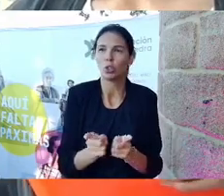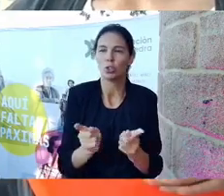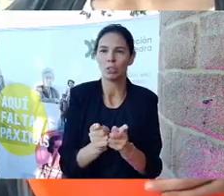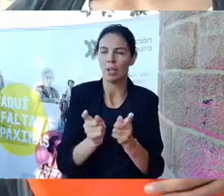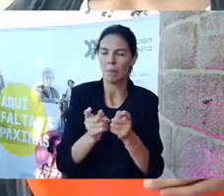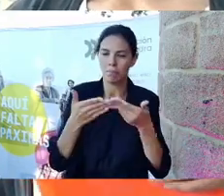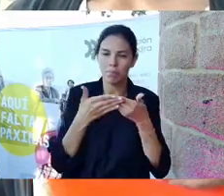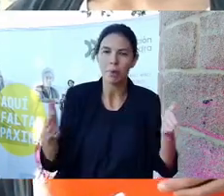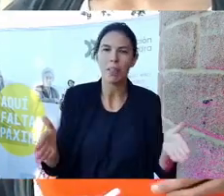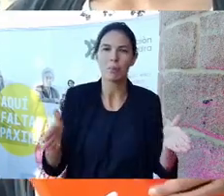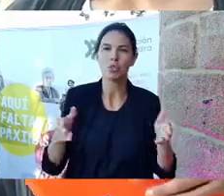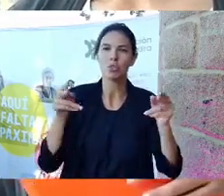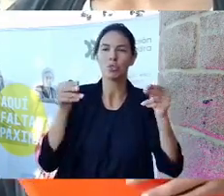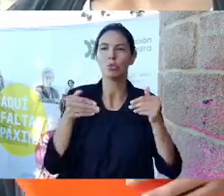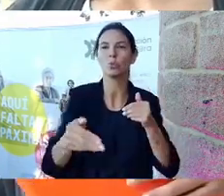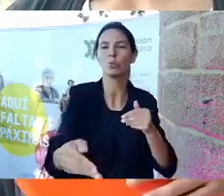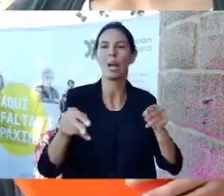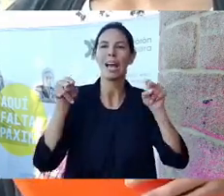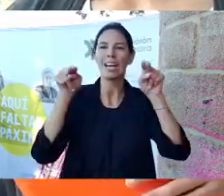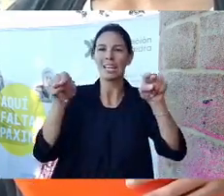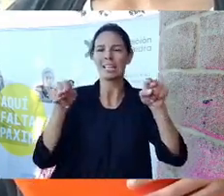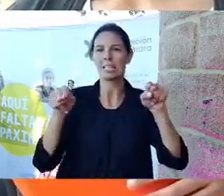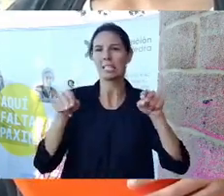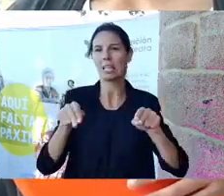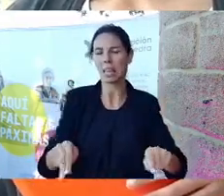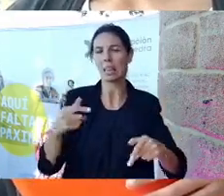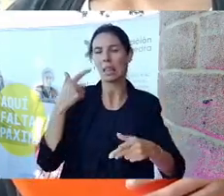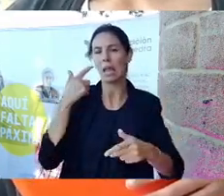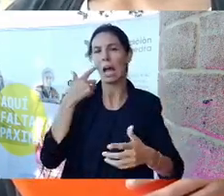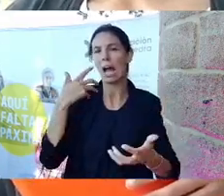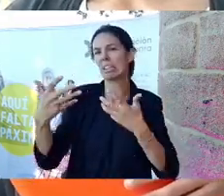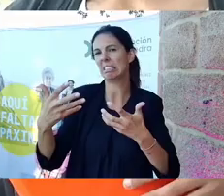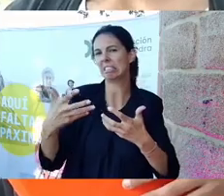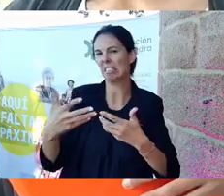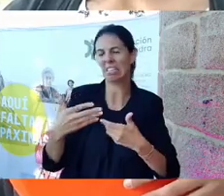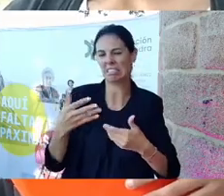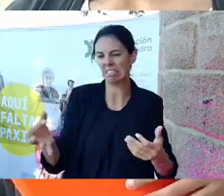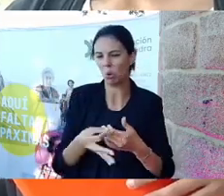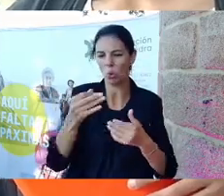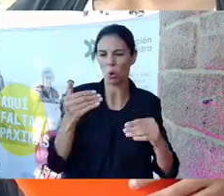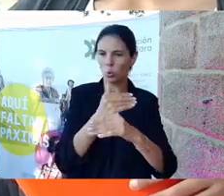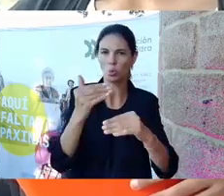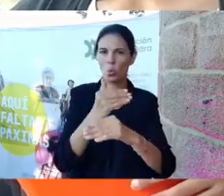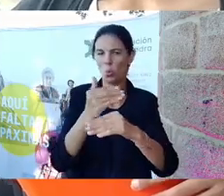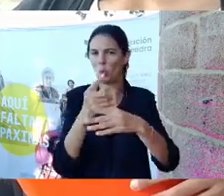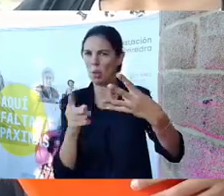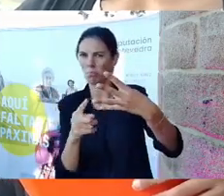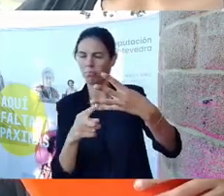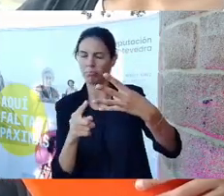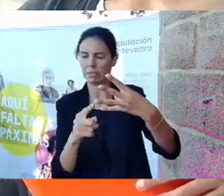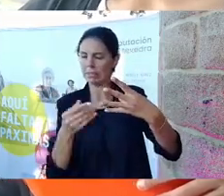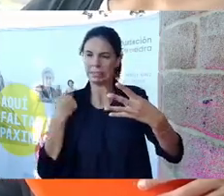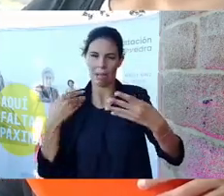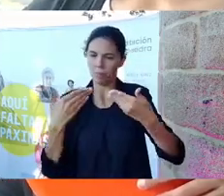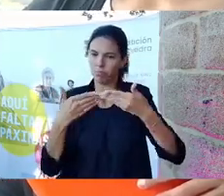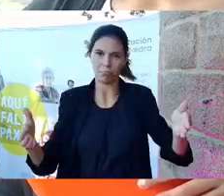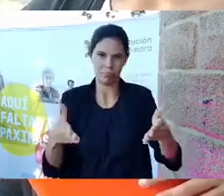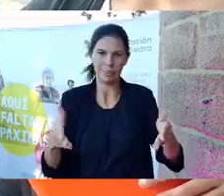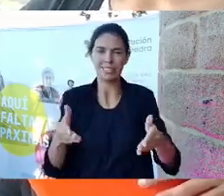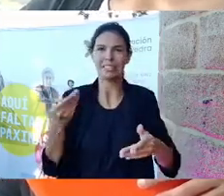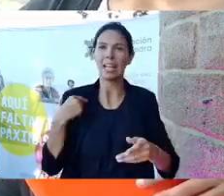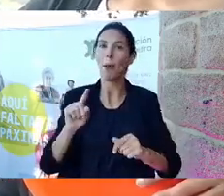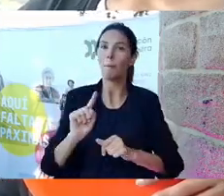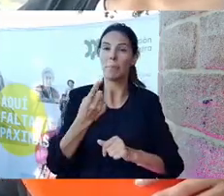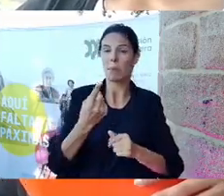pois inauguraremos a residencia de artistas, seguro que a final de outubro, e